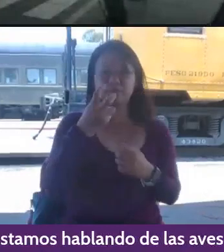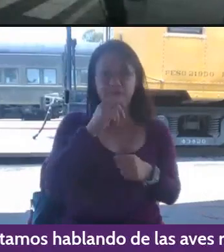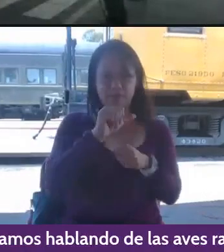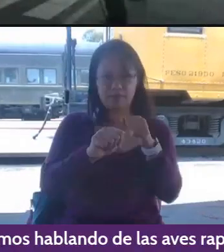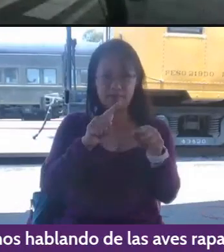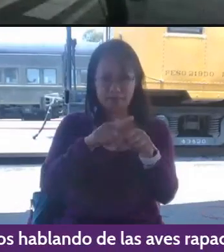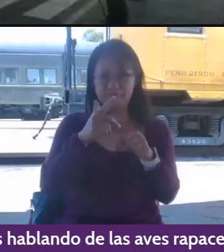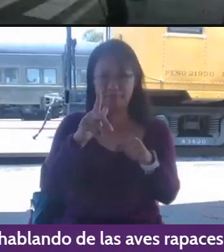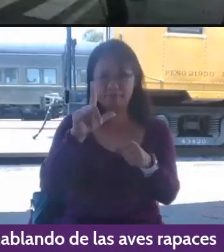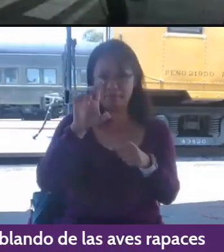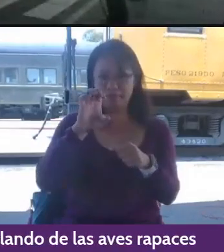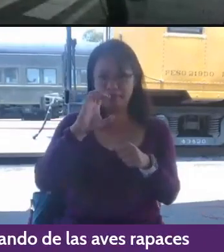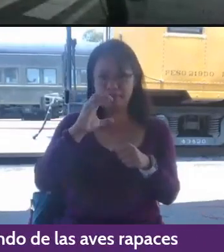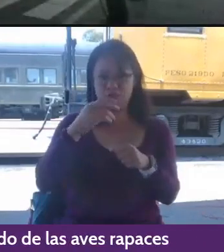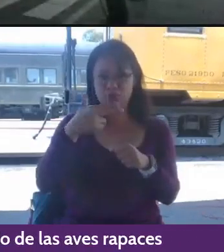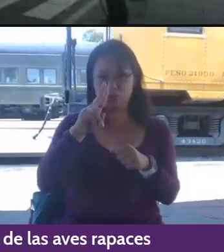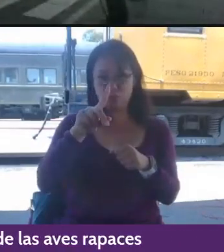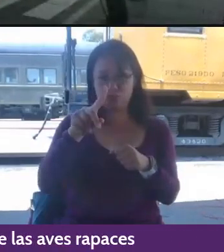hace así.